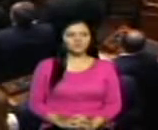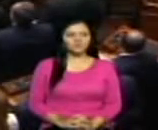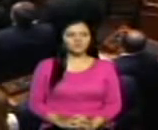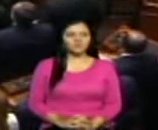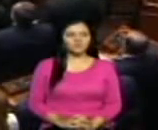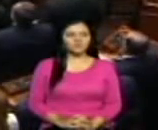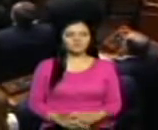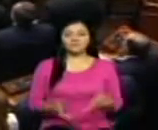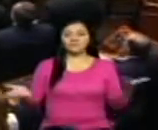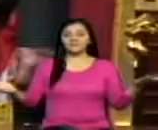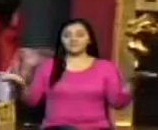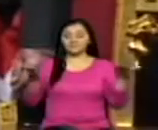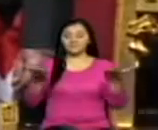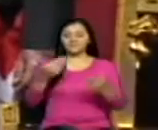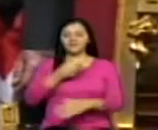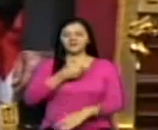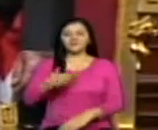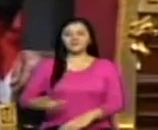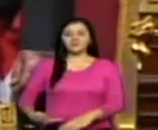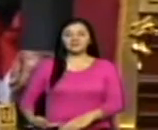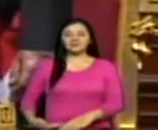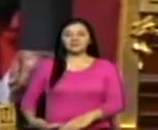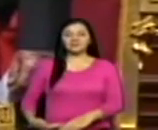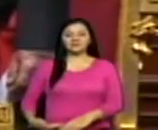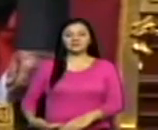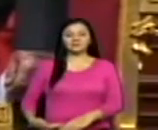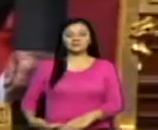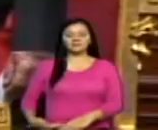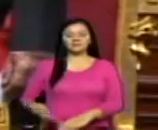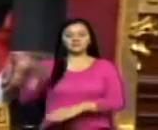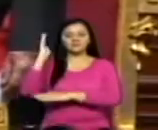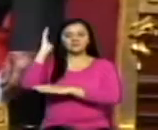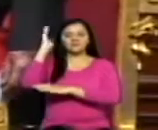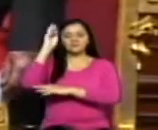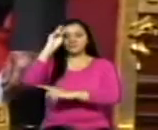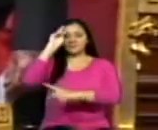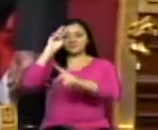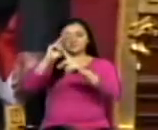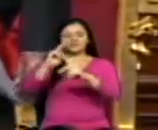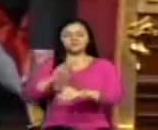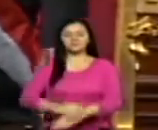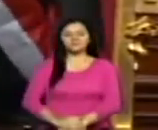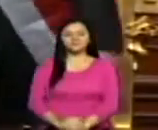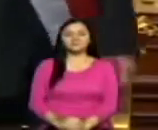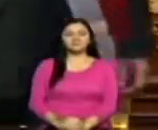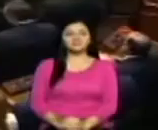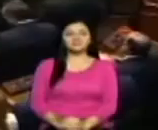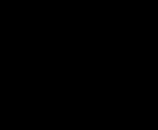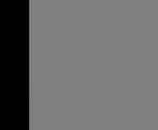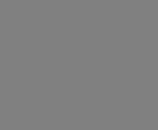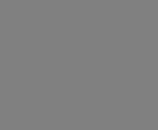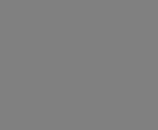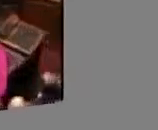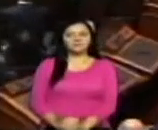Invito al señor presidente de la República a dirigir su mensaje al Congreso. Muchas